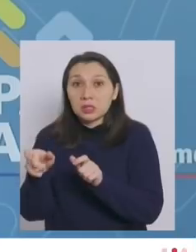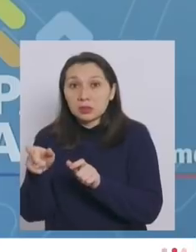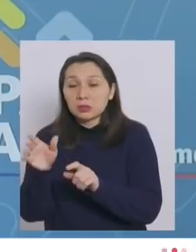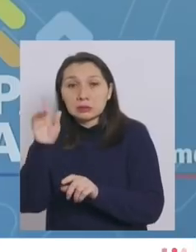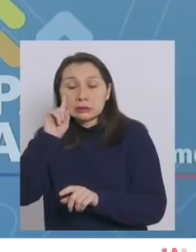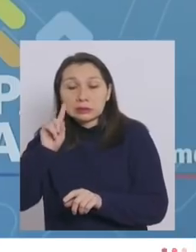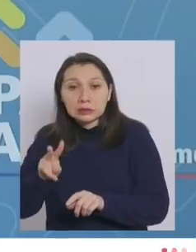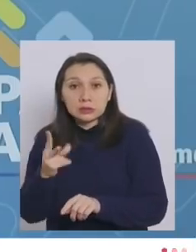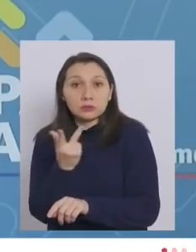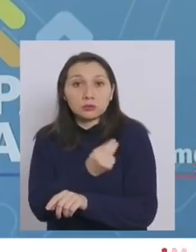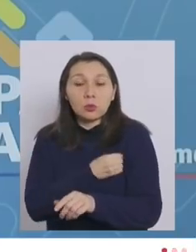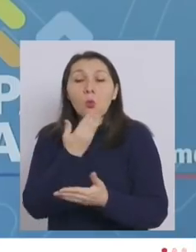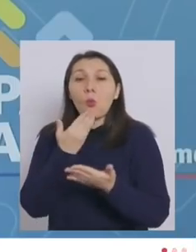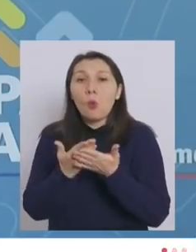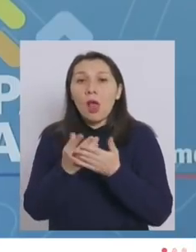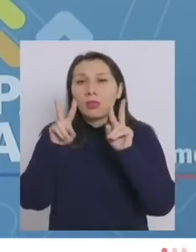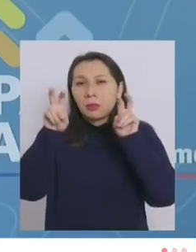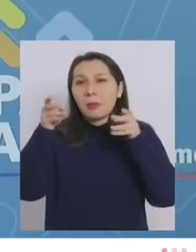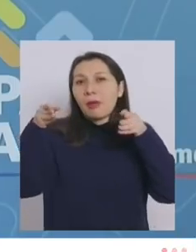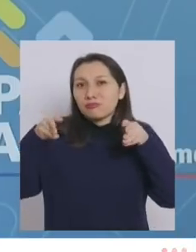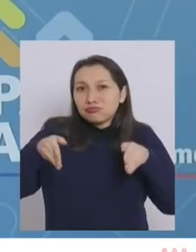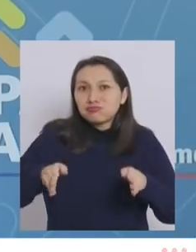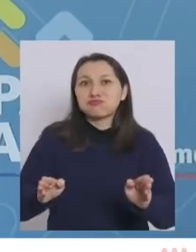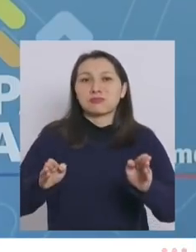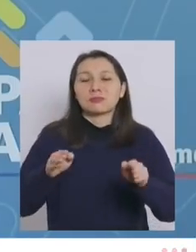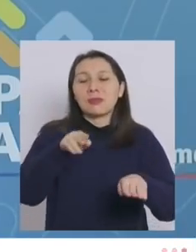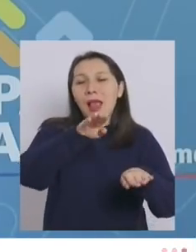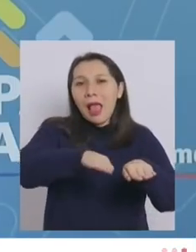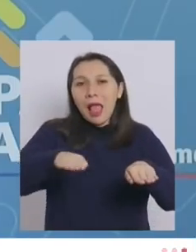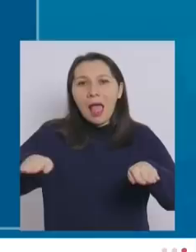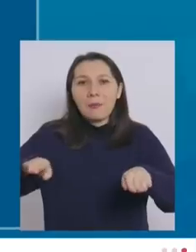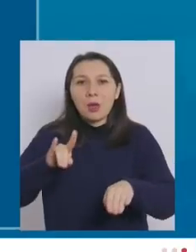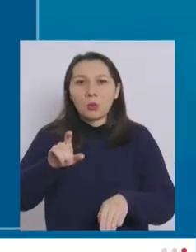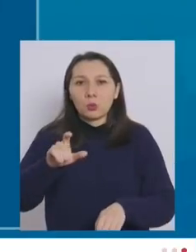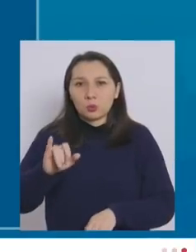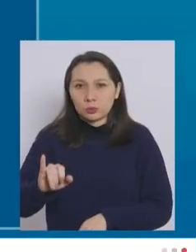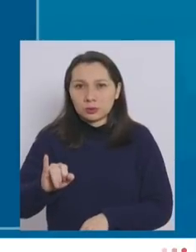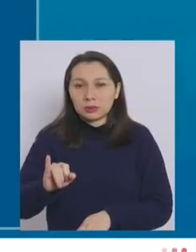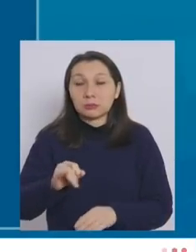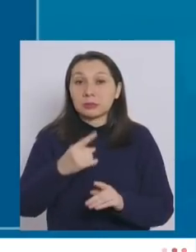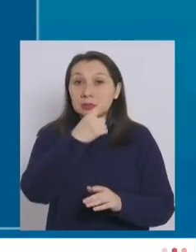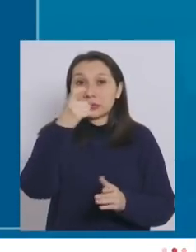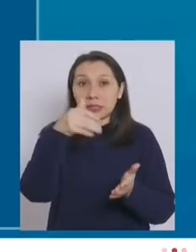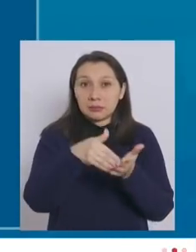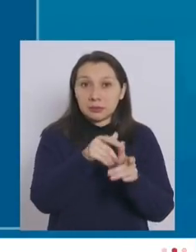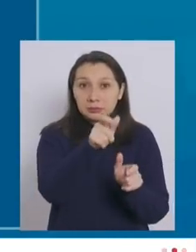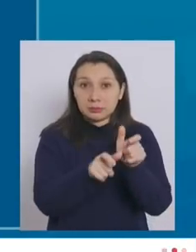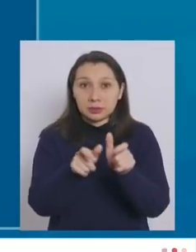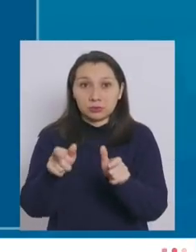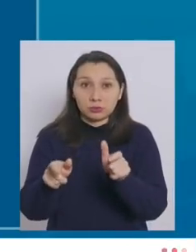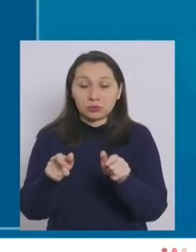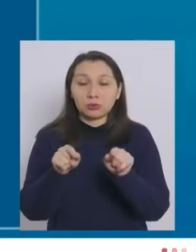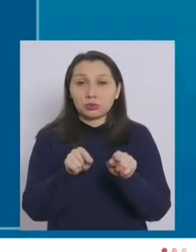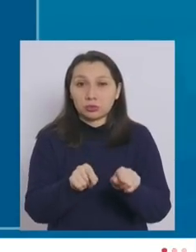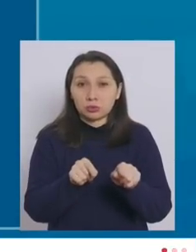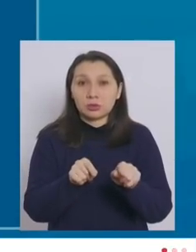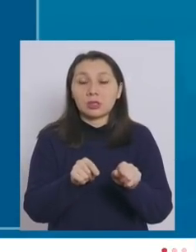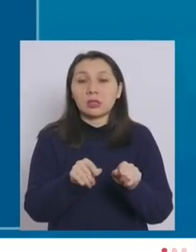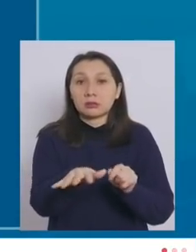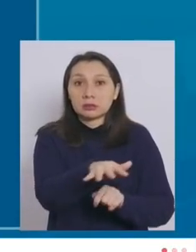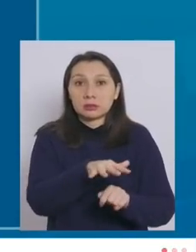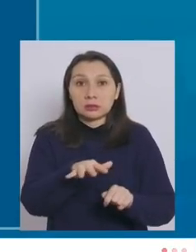su ingreso o en su ocupación de camas UCI. De cada 100.000 personas, de cada